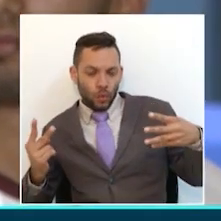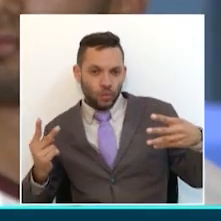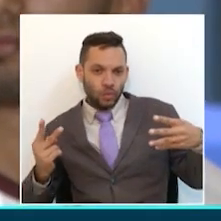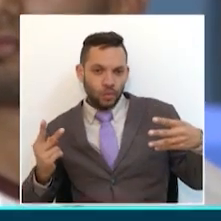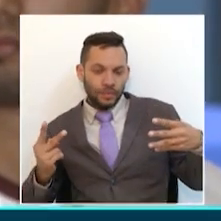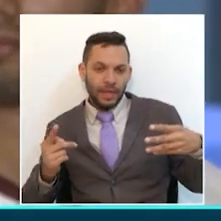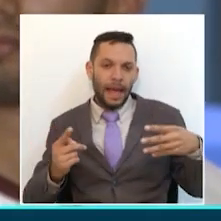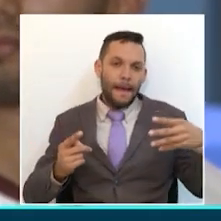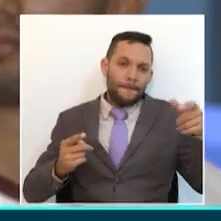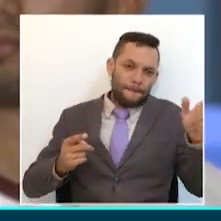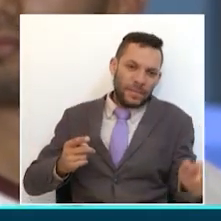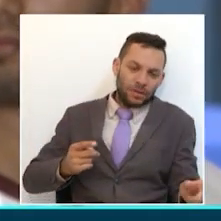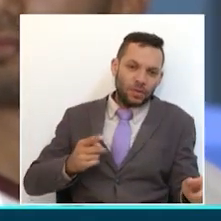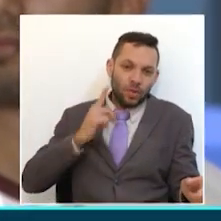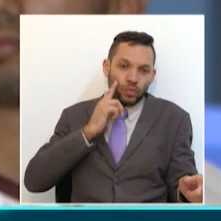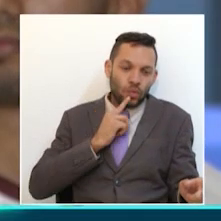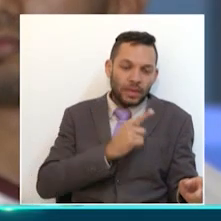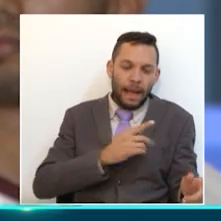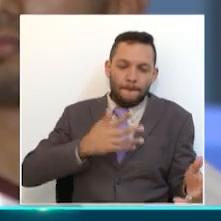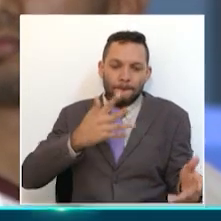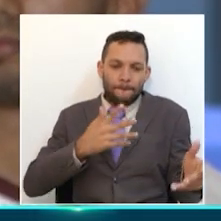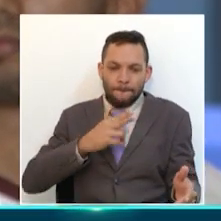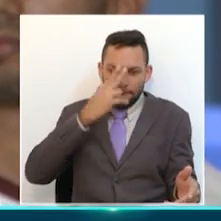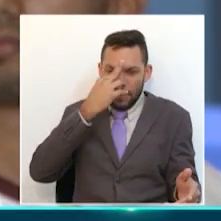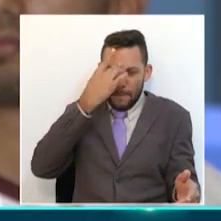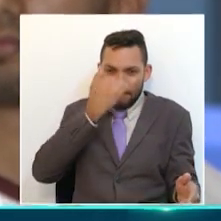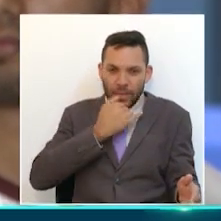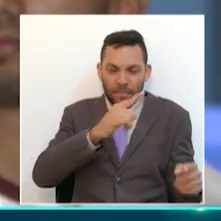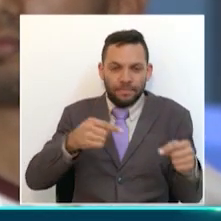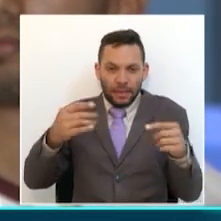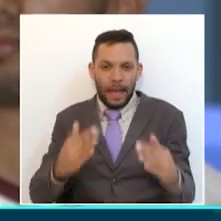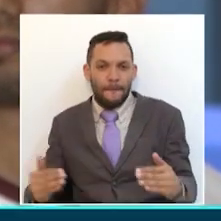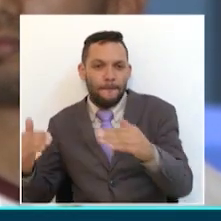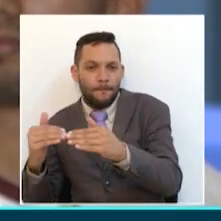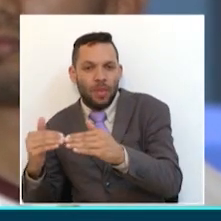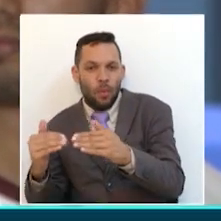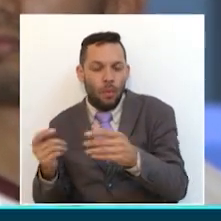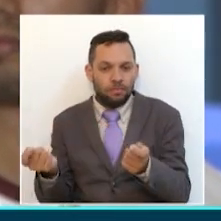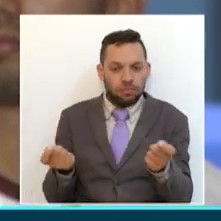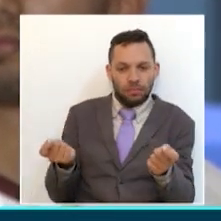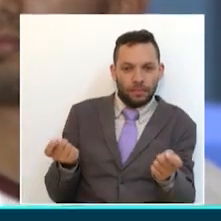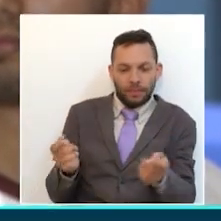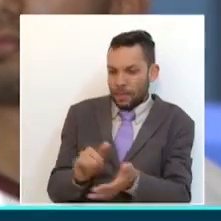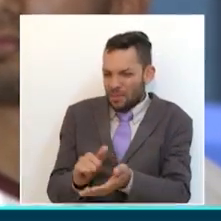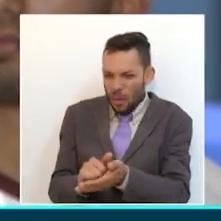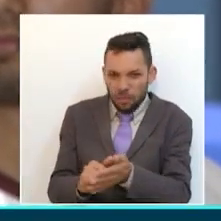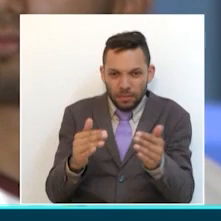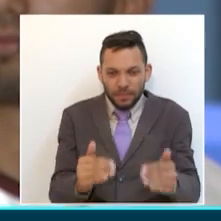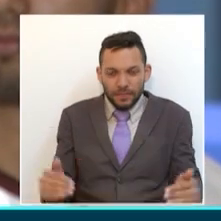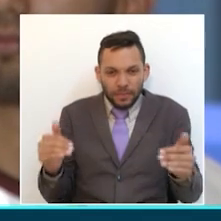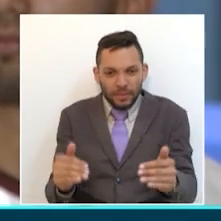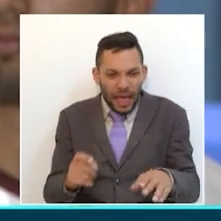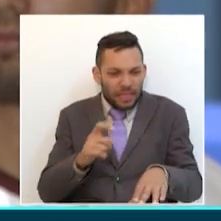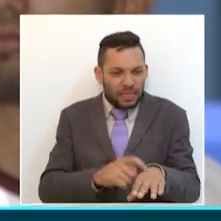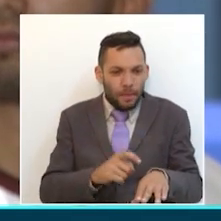cometió dos faltas y al final quedó empatado con el joven, pero por mayor cantidad de